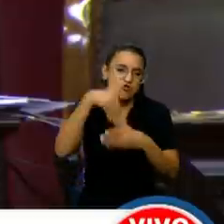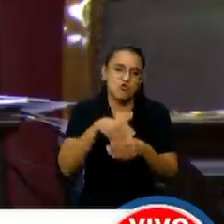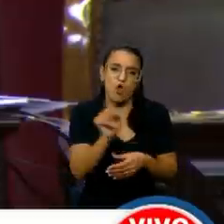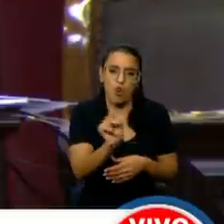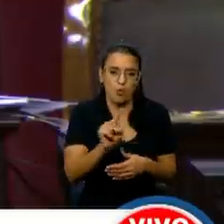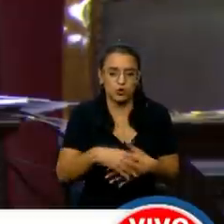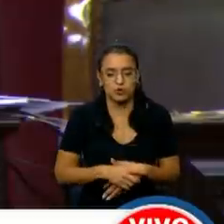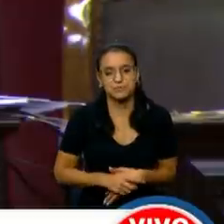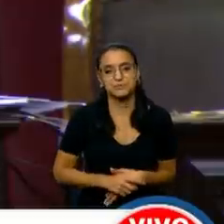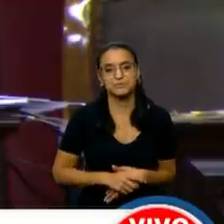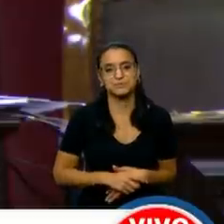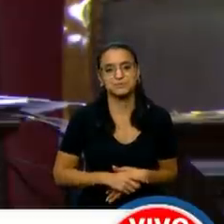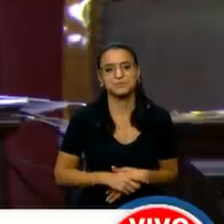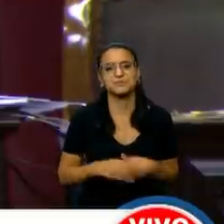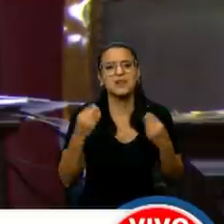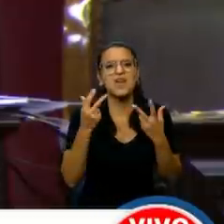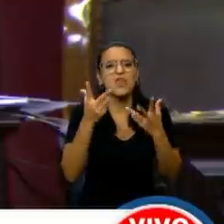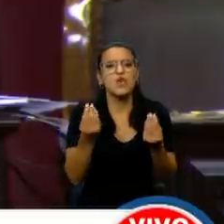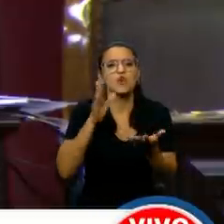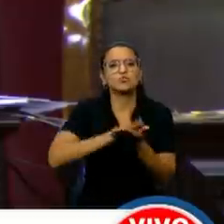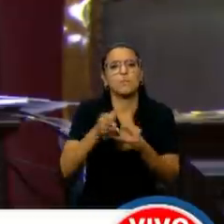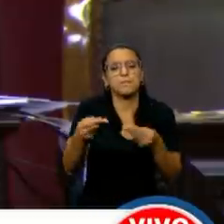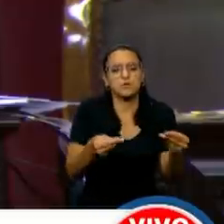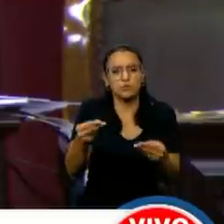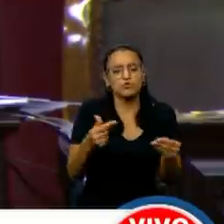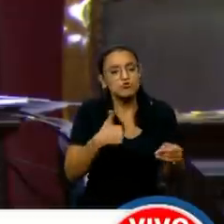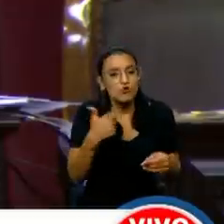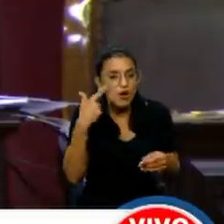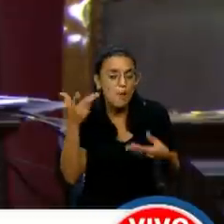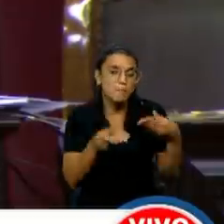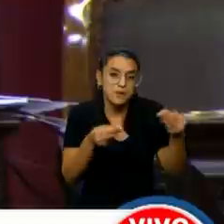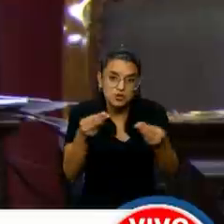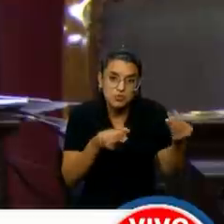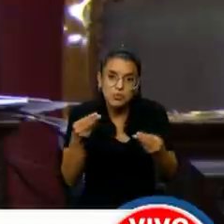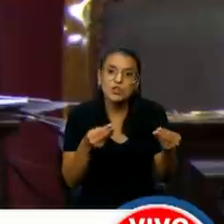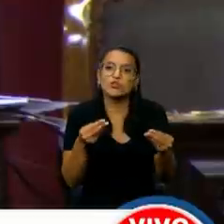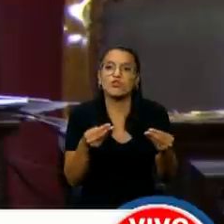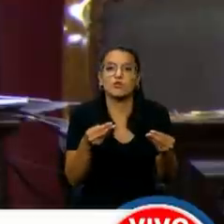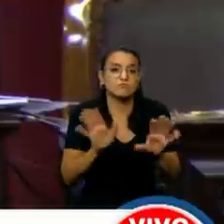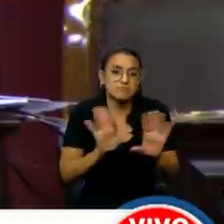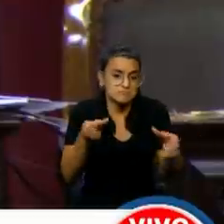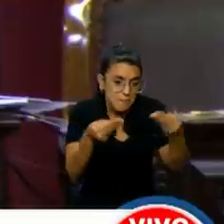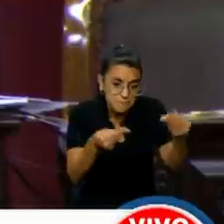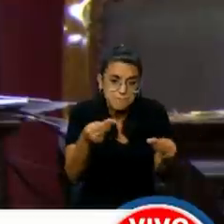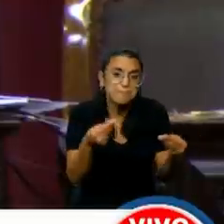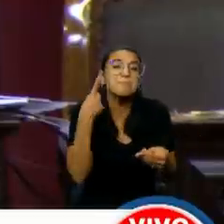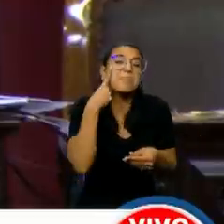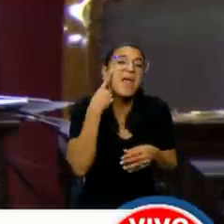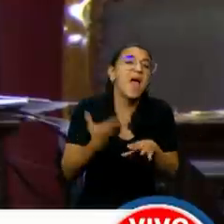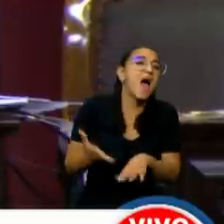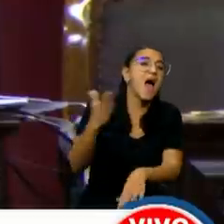y que digo del presupuesto creo que el presupuesto es un es un presupuesto es esto es presuponer